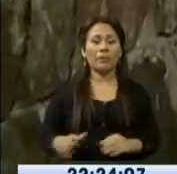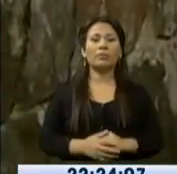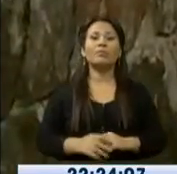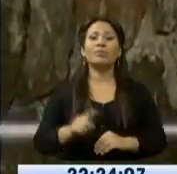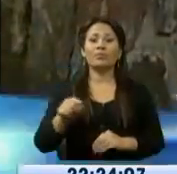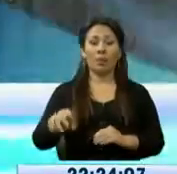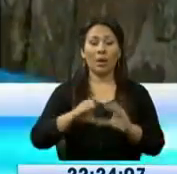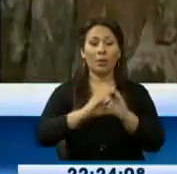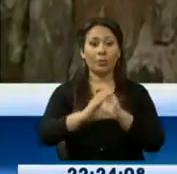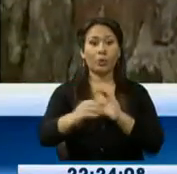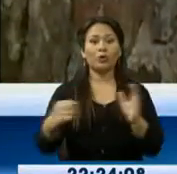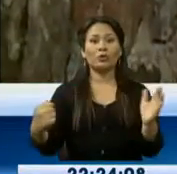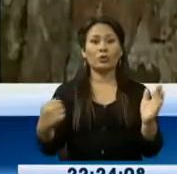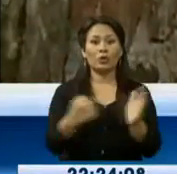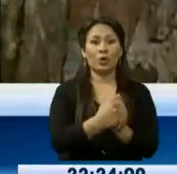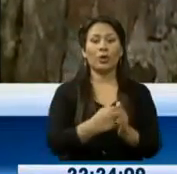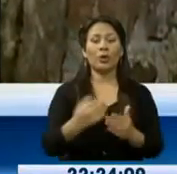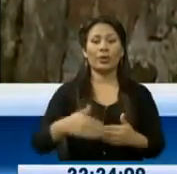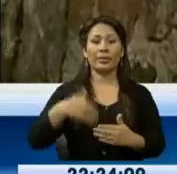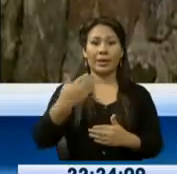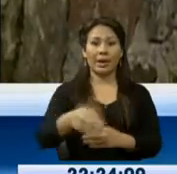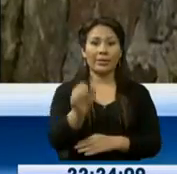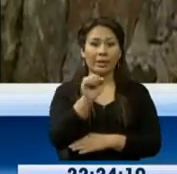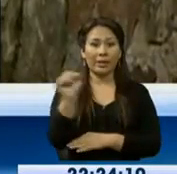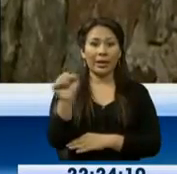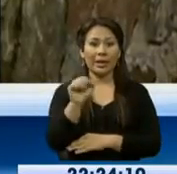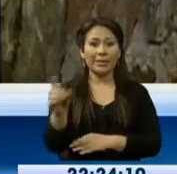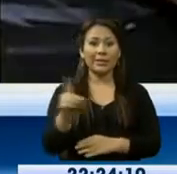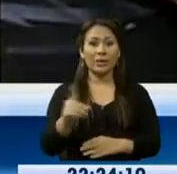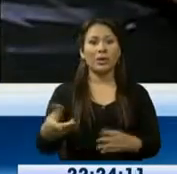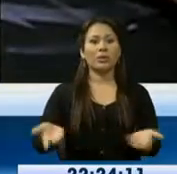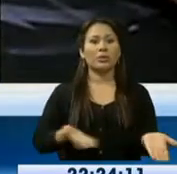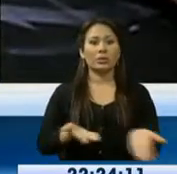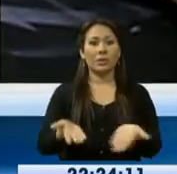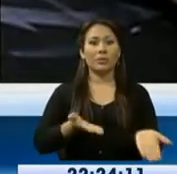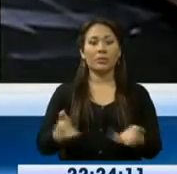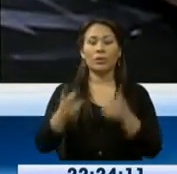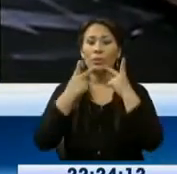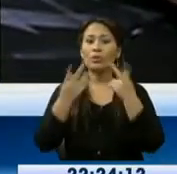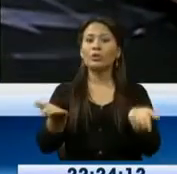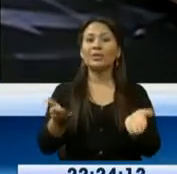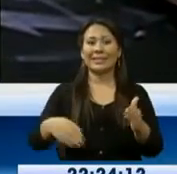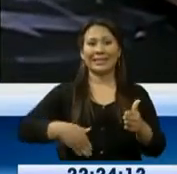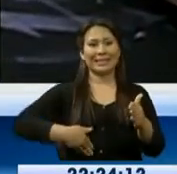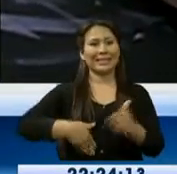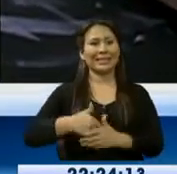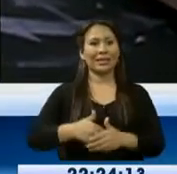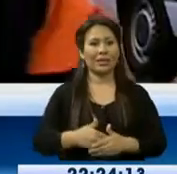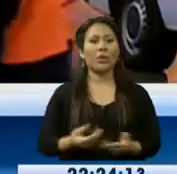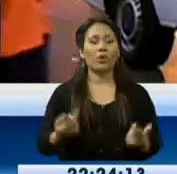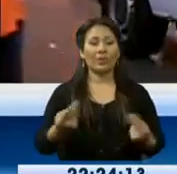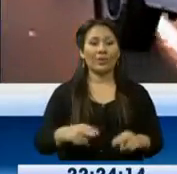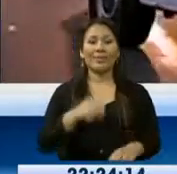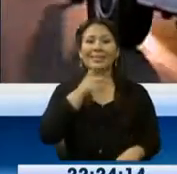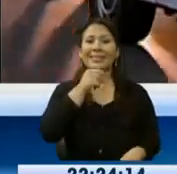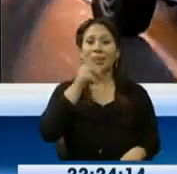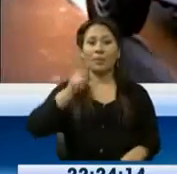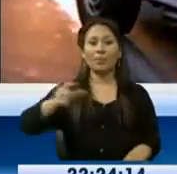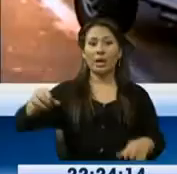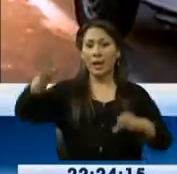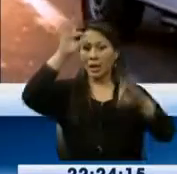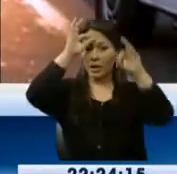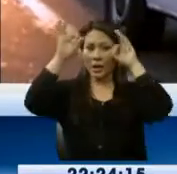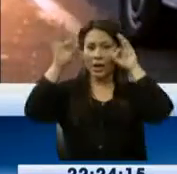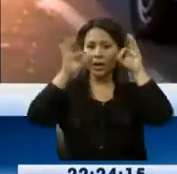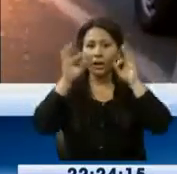impacto destrozó la parte delantera del lado derecho de la unidad de servicio público, que a propósito viajaba llena. Los heridos salieron por sus propios medios